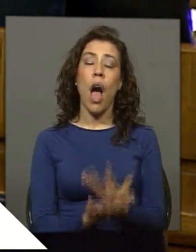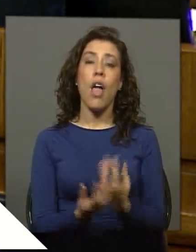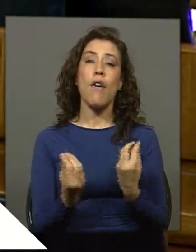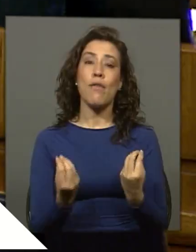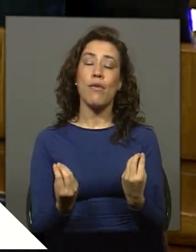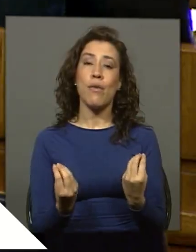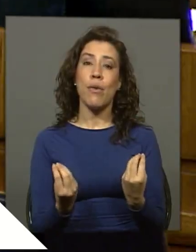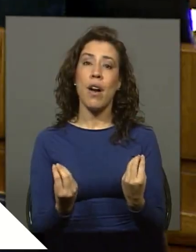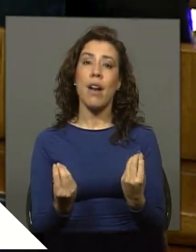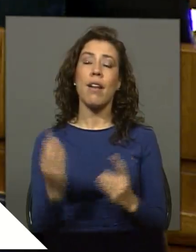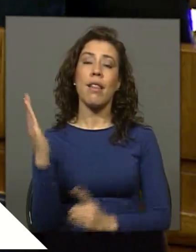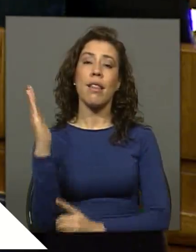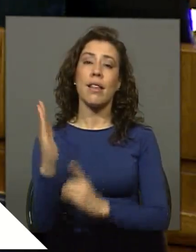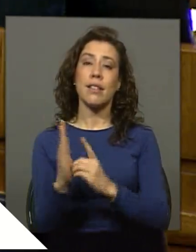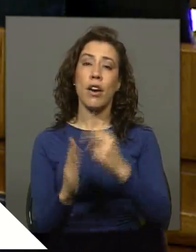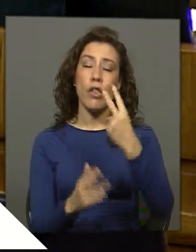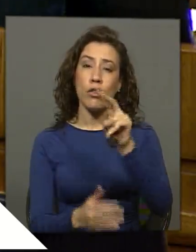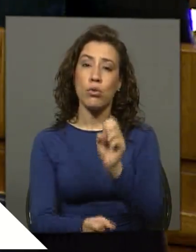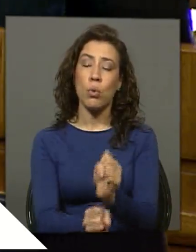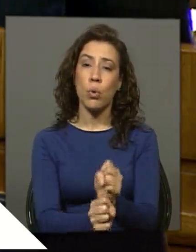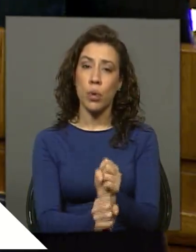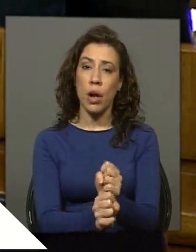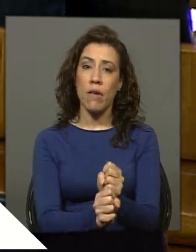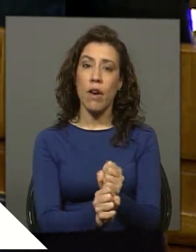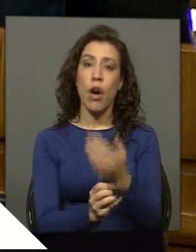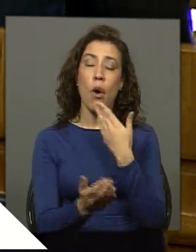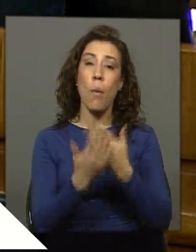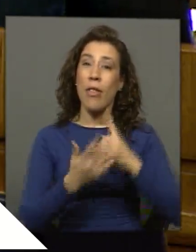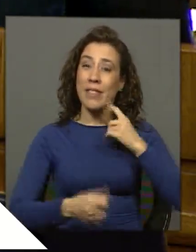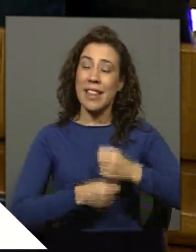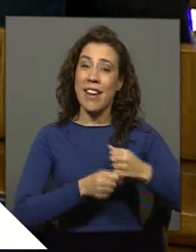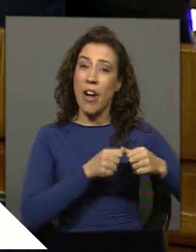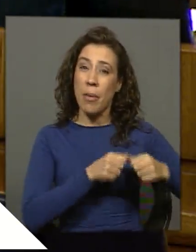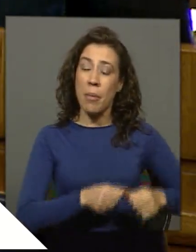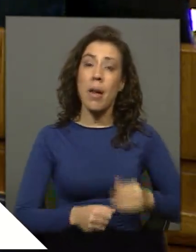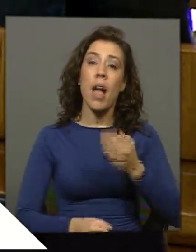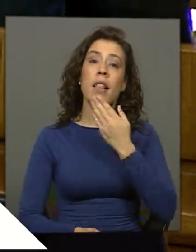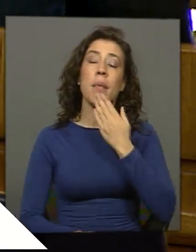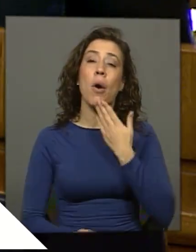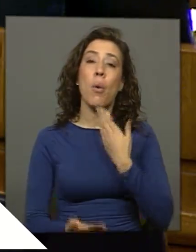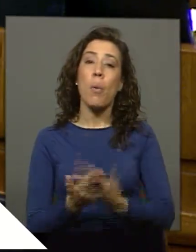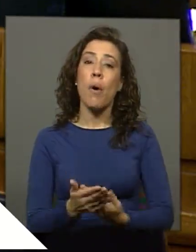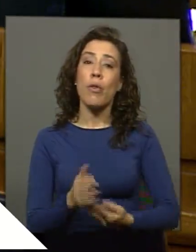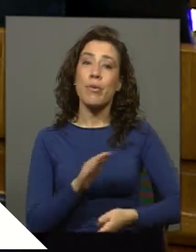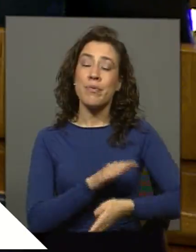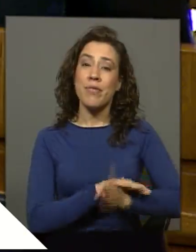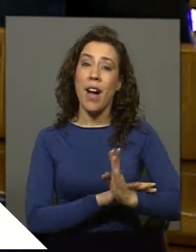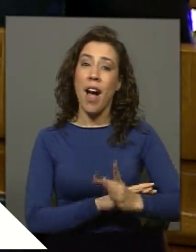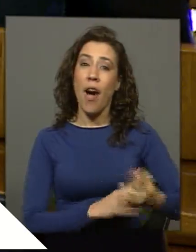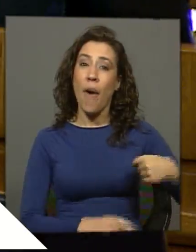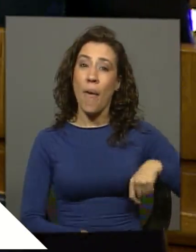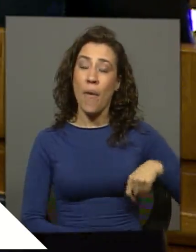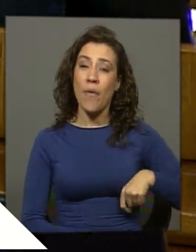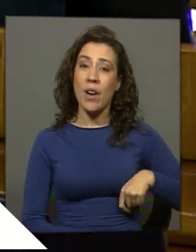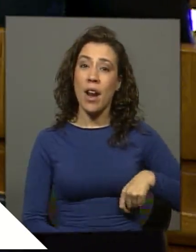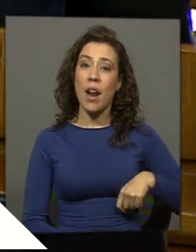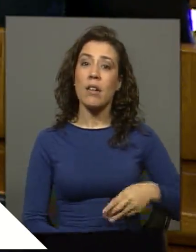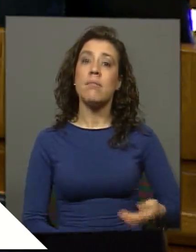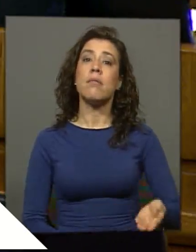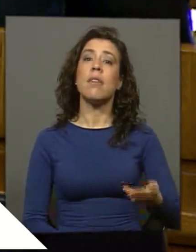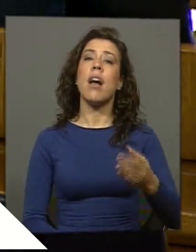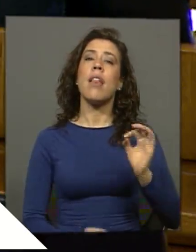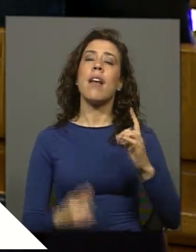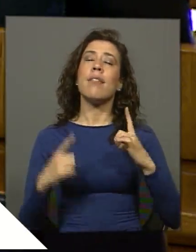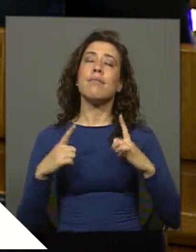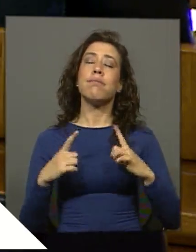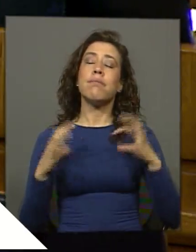condiciones en el desarrollo de su trabajo durante su día laboral activa sino que también en el momento de jubilar y que ese jubilo realmente